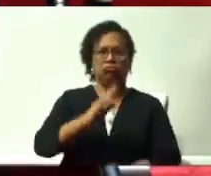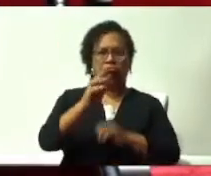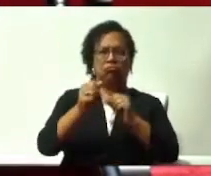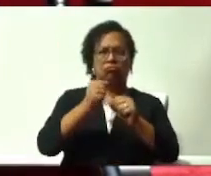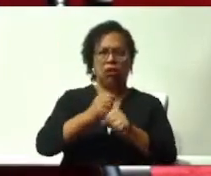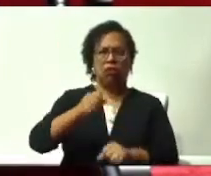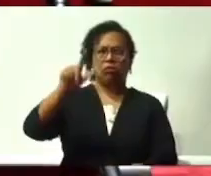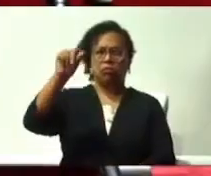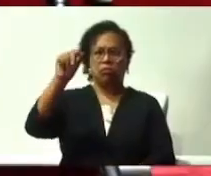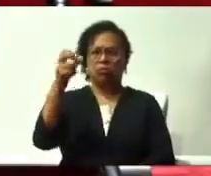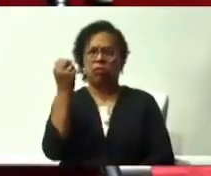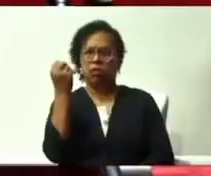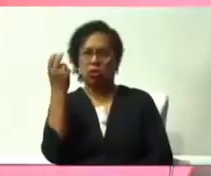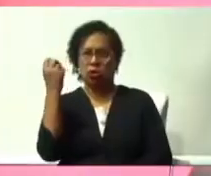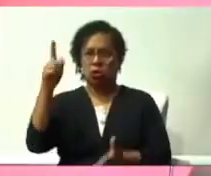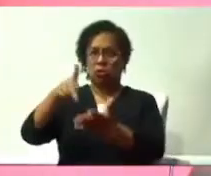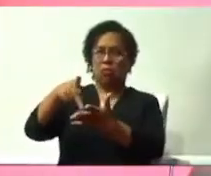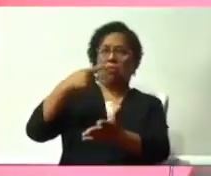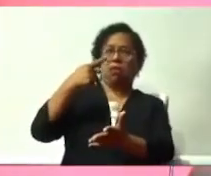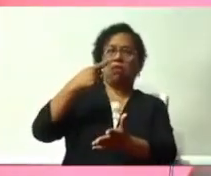En el 2012 no nos dieron chelitos.